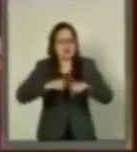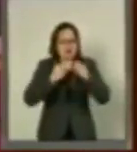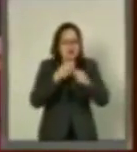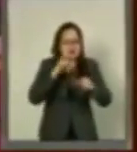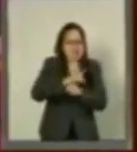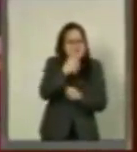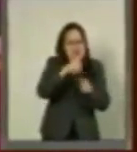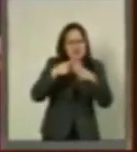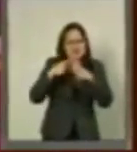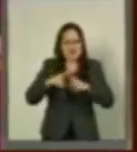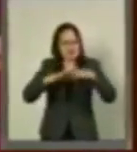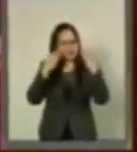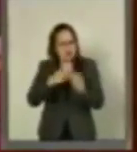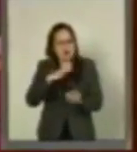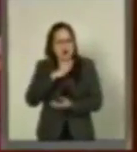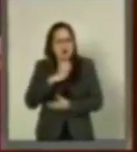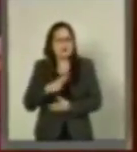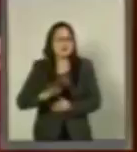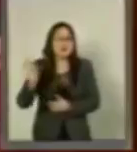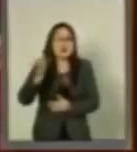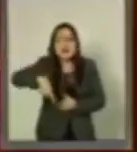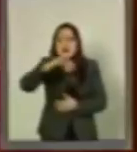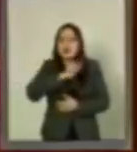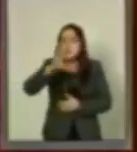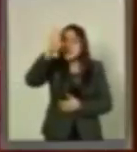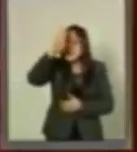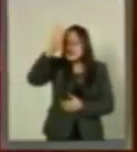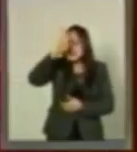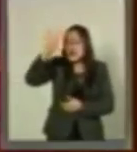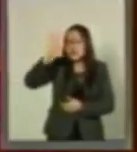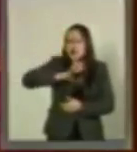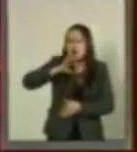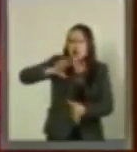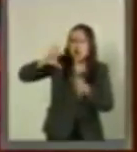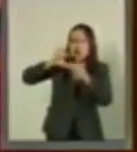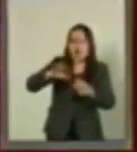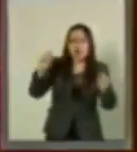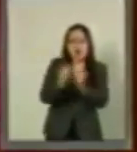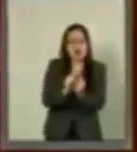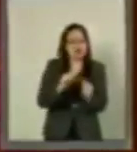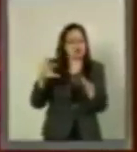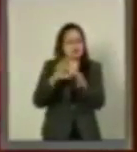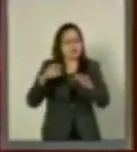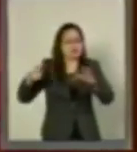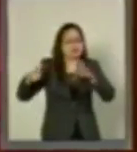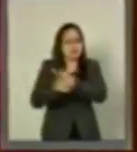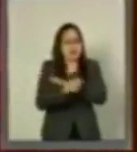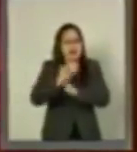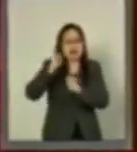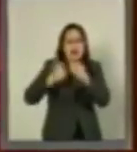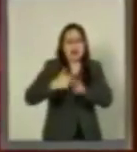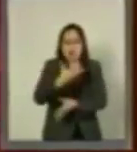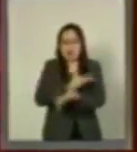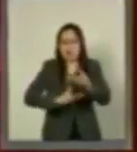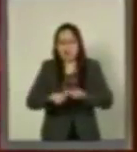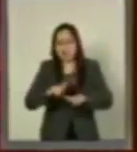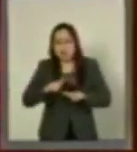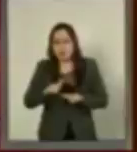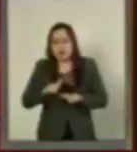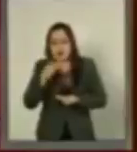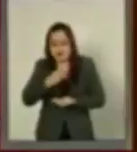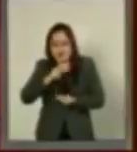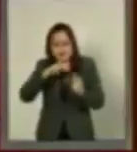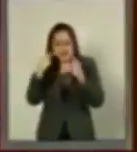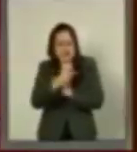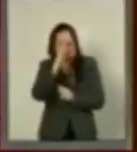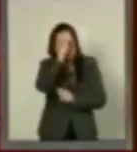de muchas formas. Pensar que únicamente esta tiene lugar a partir de un pago para obtener algo de forma ilegal, es una